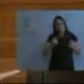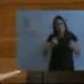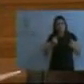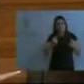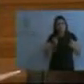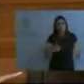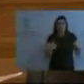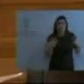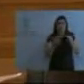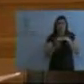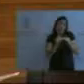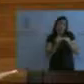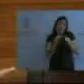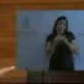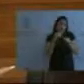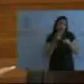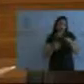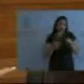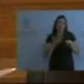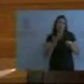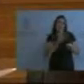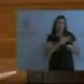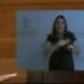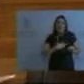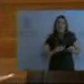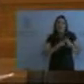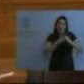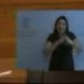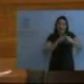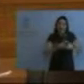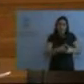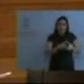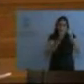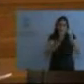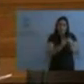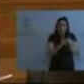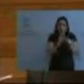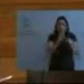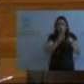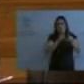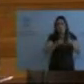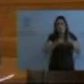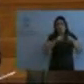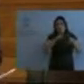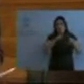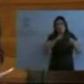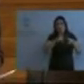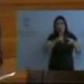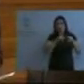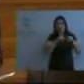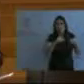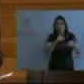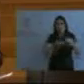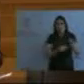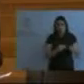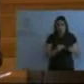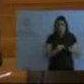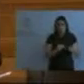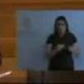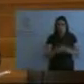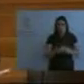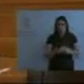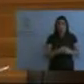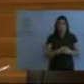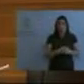tanto, sí podemos hablar de evitar una discriminación de los astilleros y empresas asturianas en el Principado de Asturias. Y